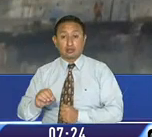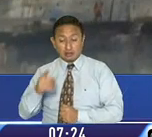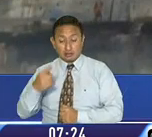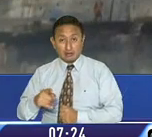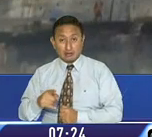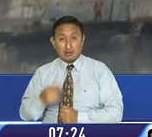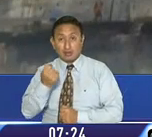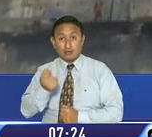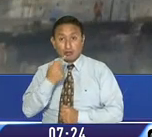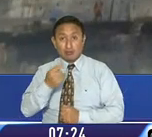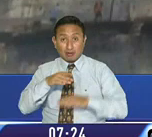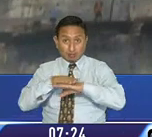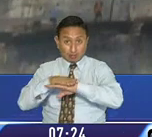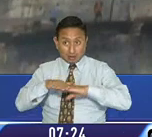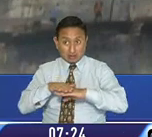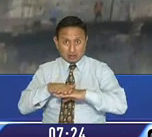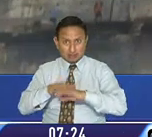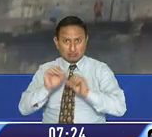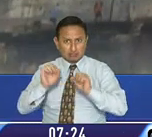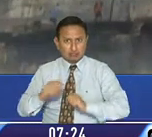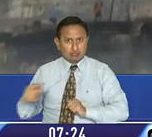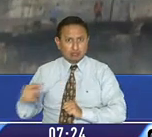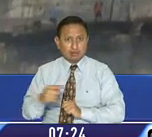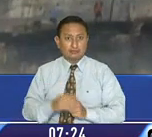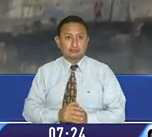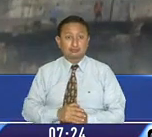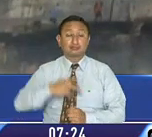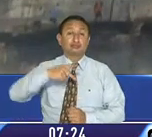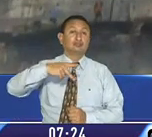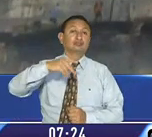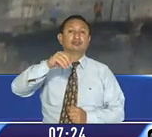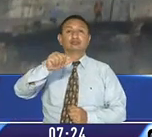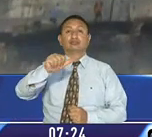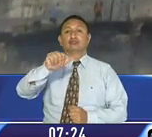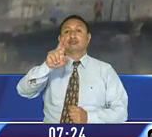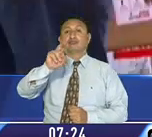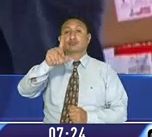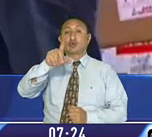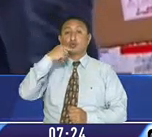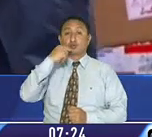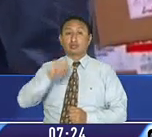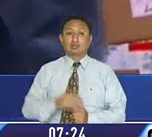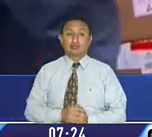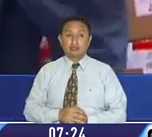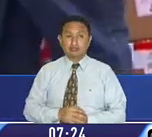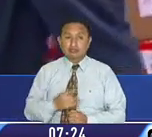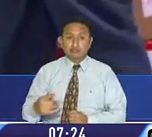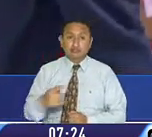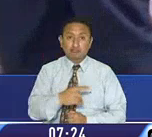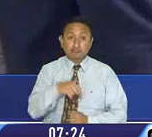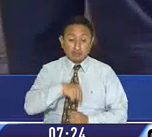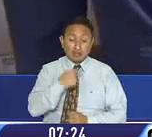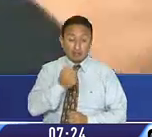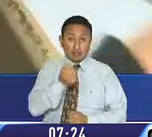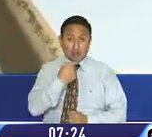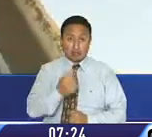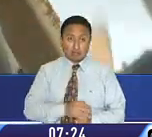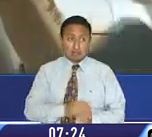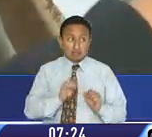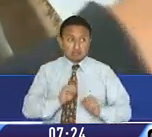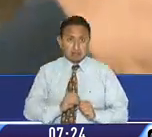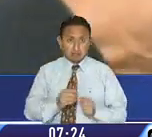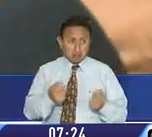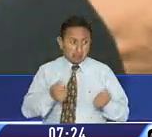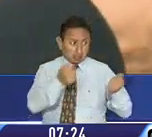de medicamentos del Estado. Paulo Caña, abogado de la empresa, refiere que inclusive entregaron el medicamento sin condición